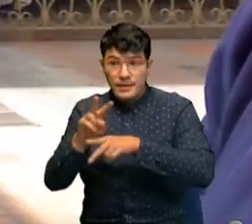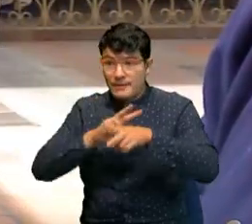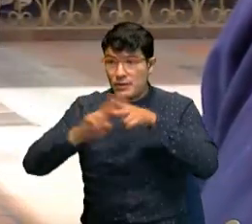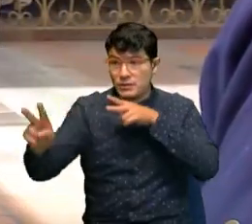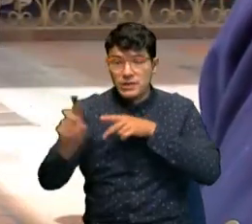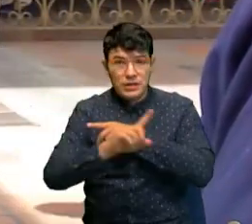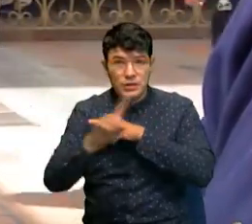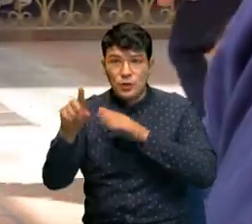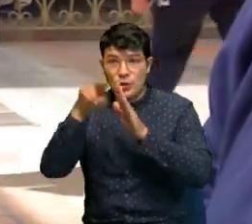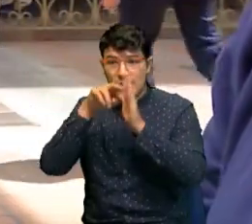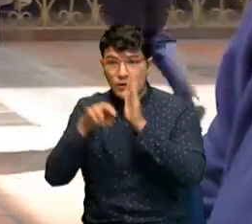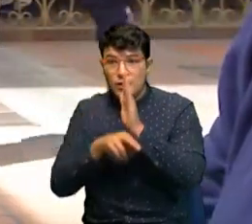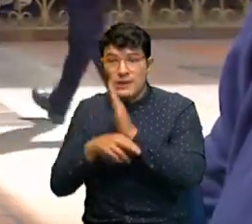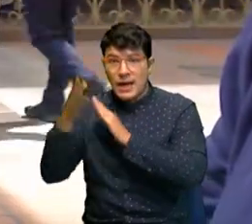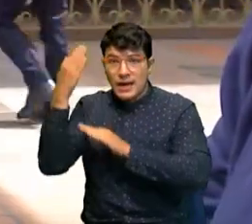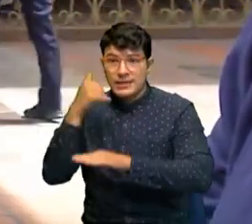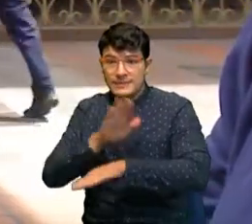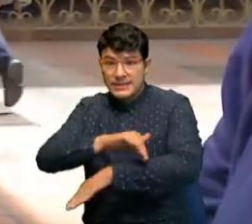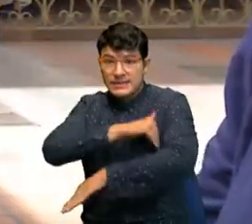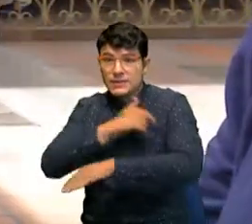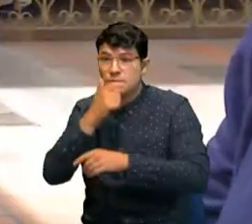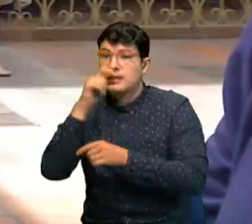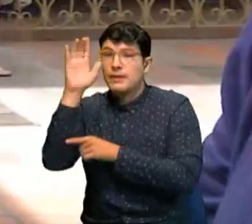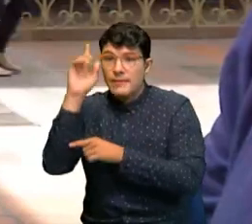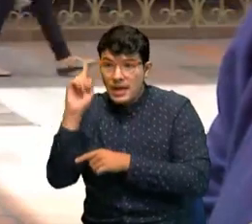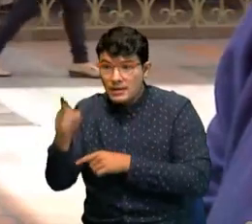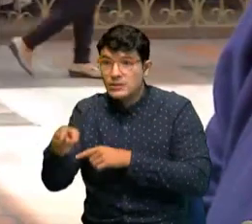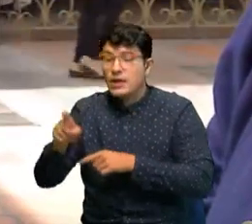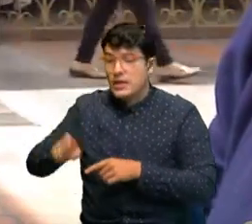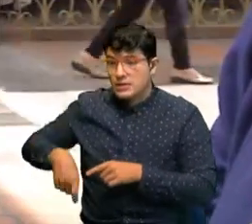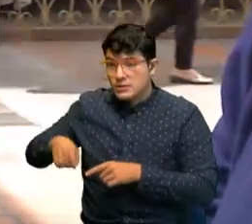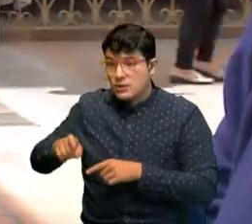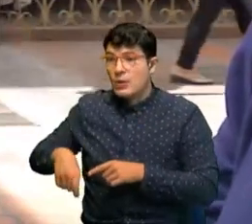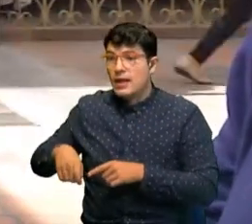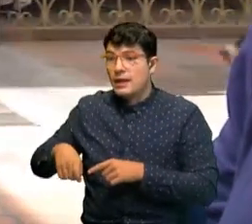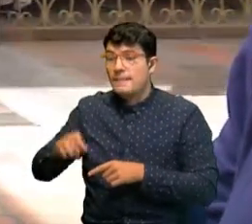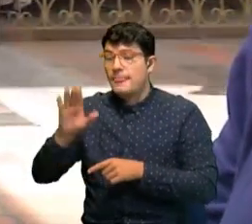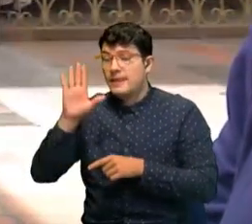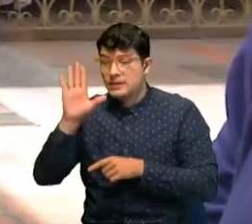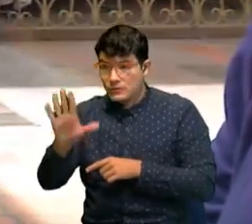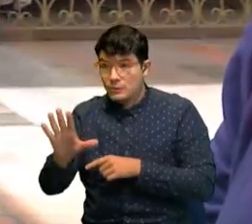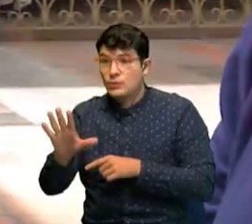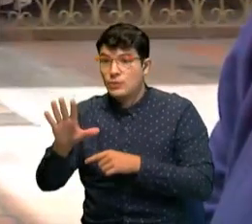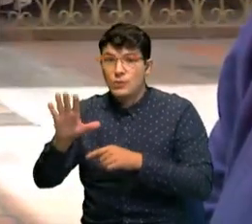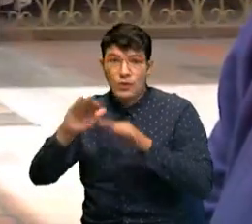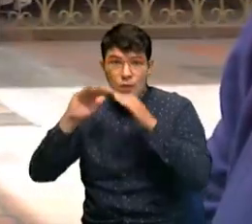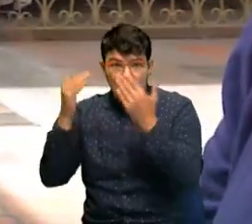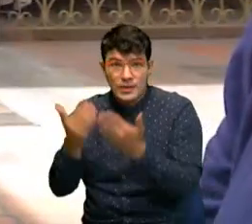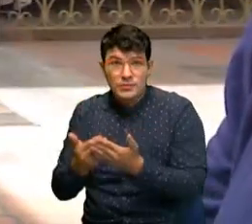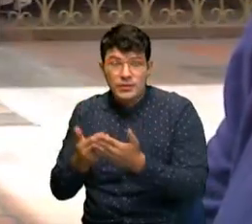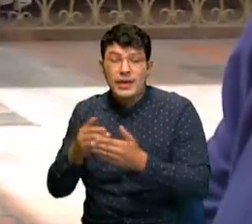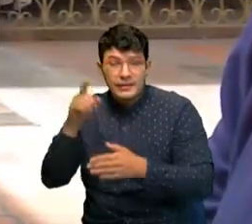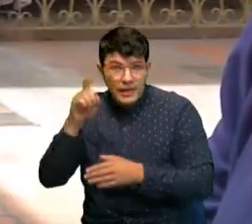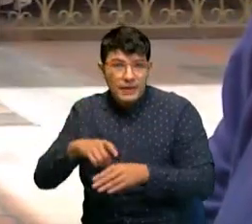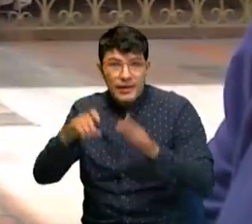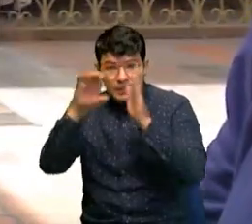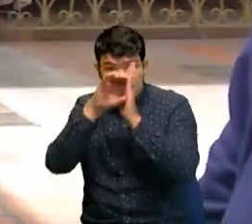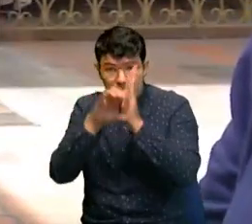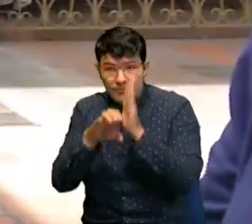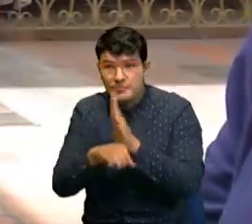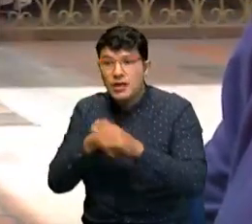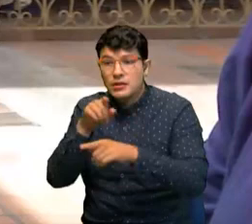entregó las autorizaciones a la alcaldía, como ahí hay una escuela y hay un colegio, por norma debe señalizarse el horario en el cual la velocidad de los ciudadanos deben